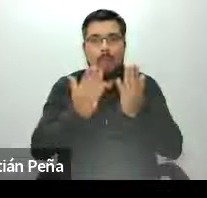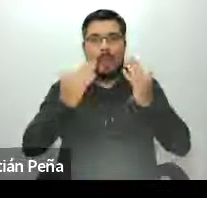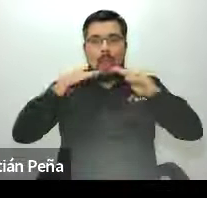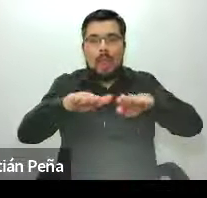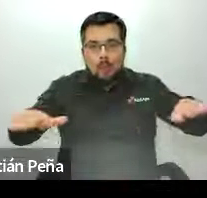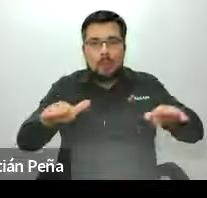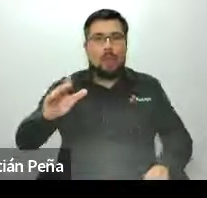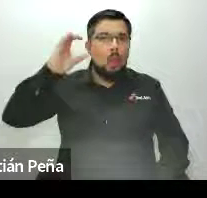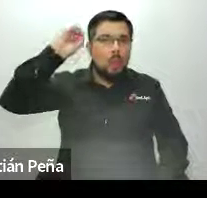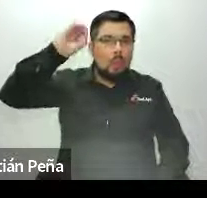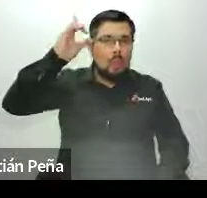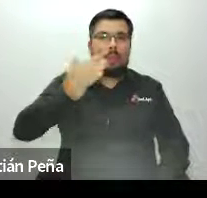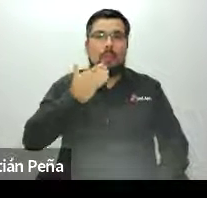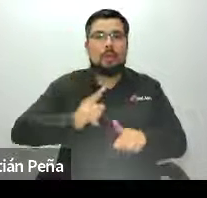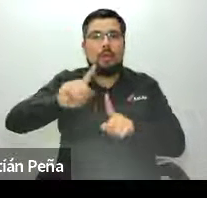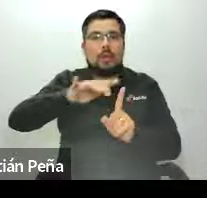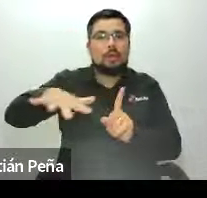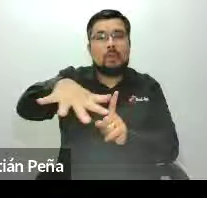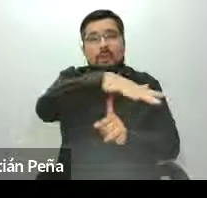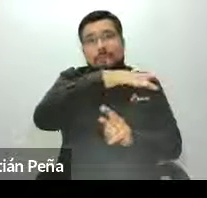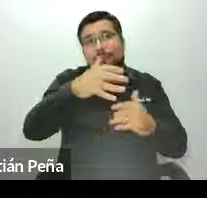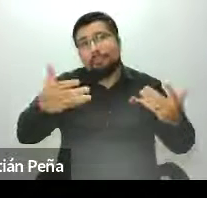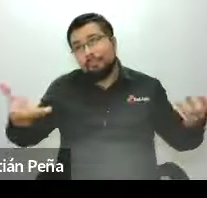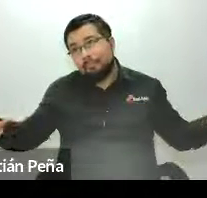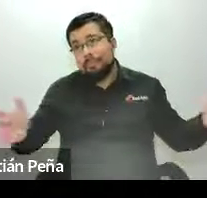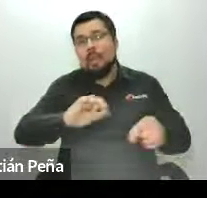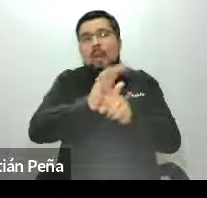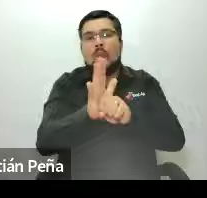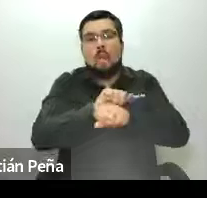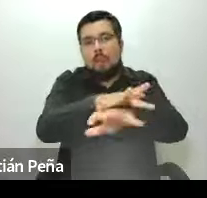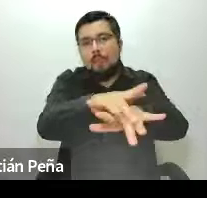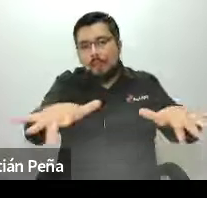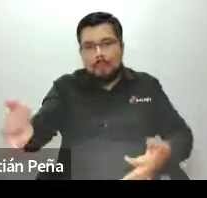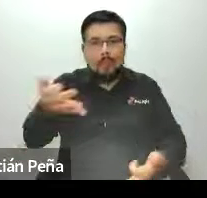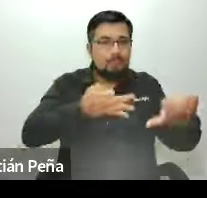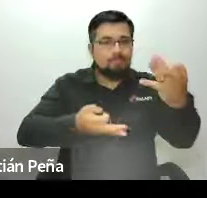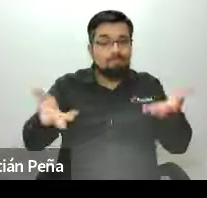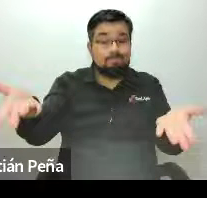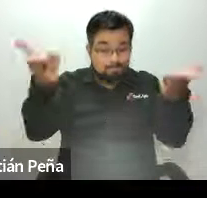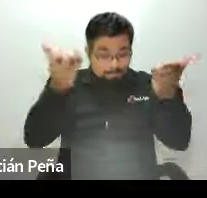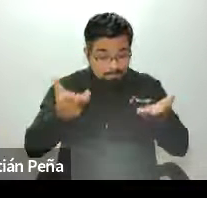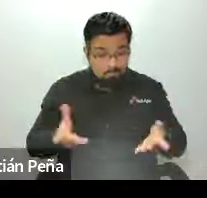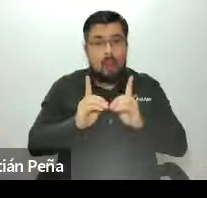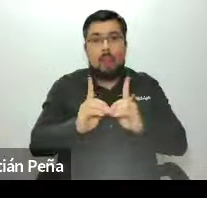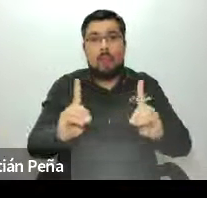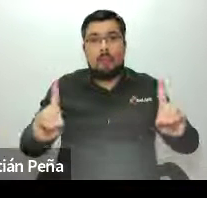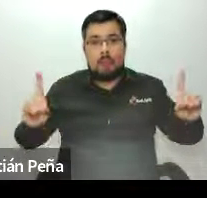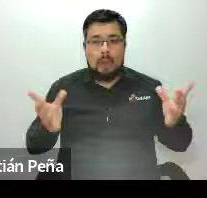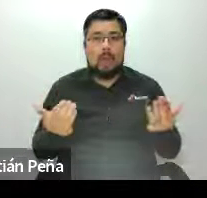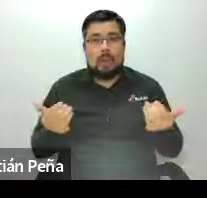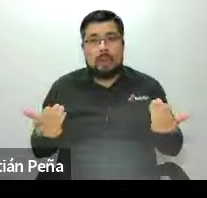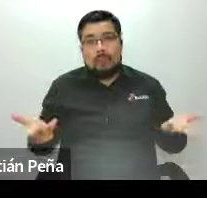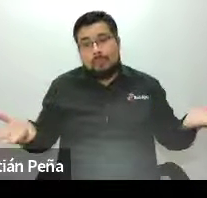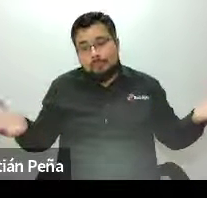otro tipo de situaciones, y para qué decir lo que la pandemia nos ha traído respecto de la diversidad de necesidades que han presentado las y los estudiantes y que nosotros hemos tenido que ir